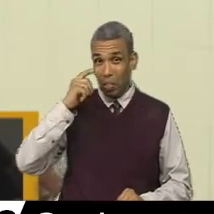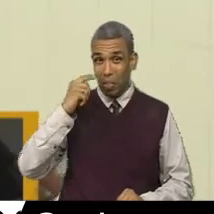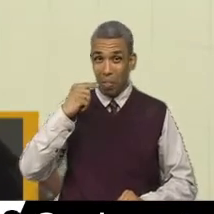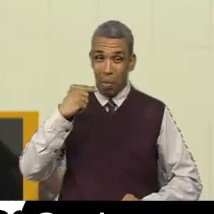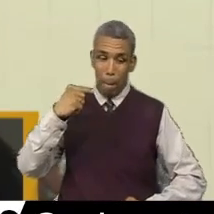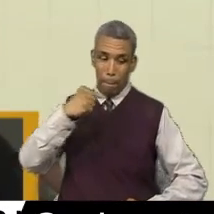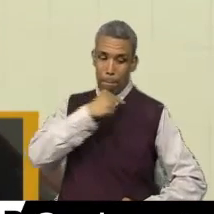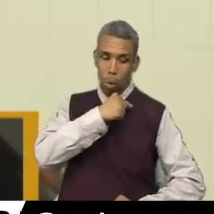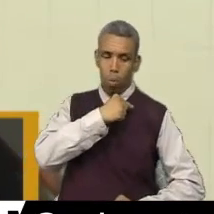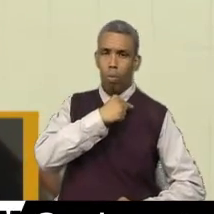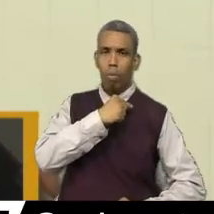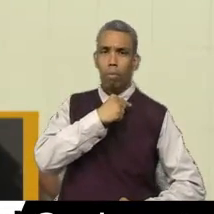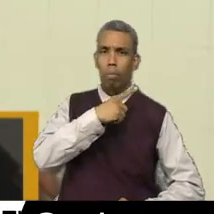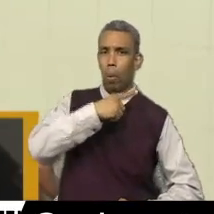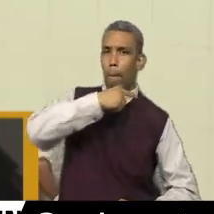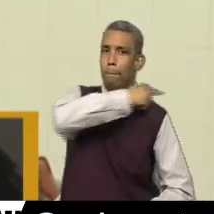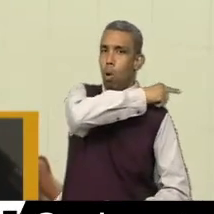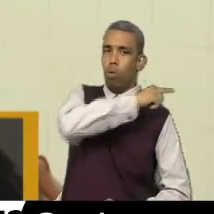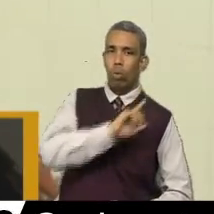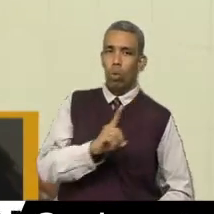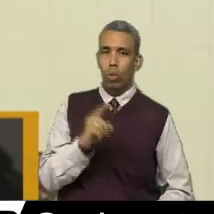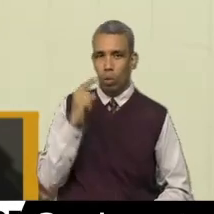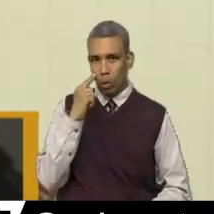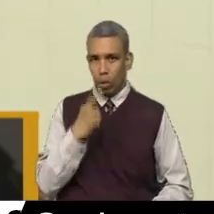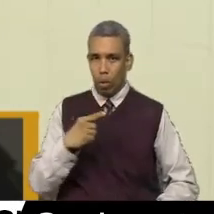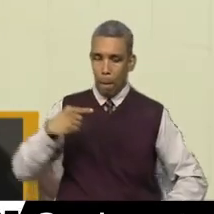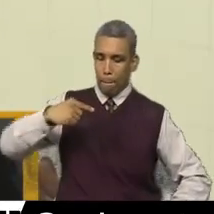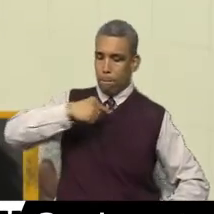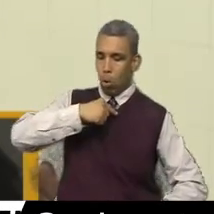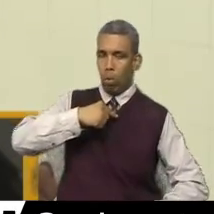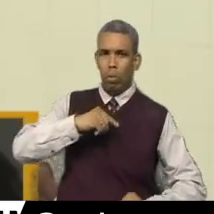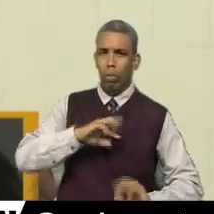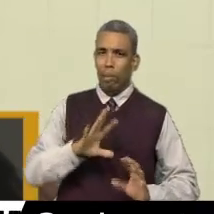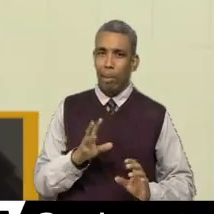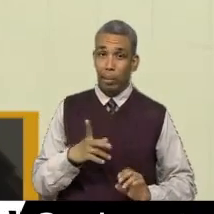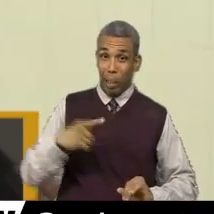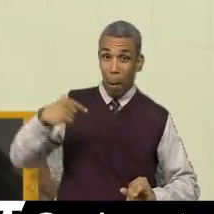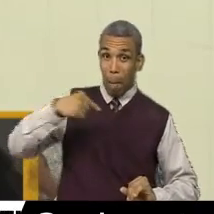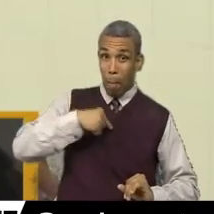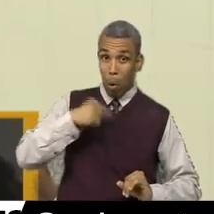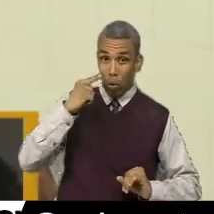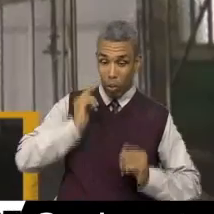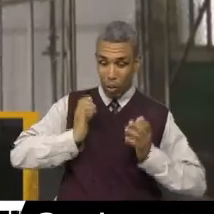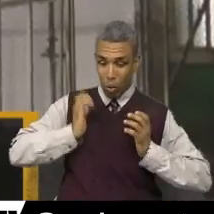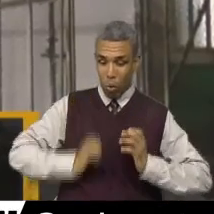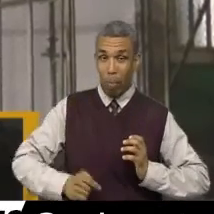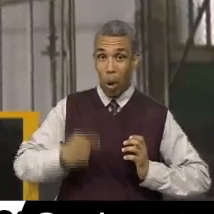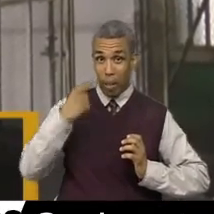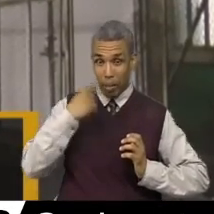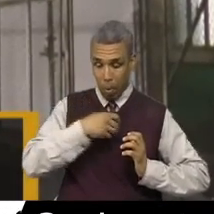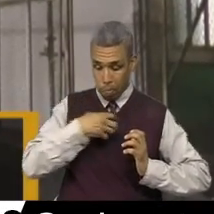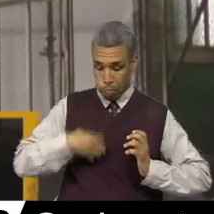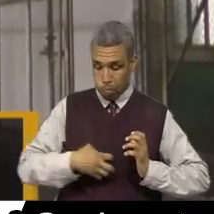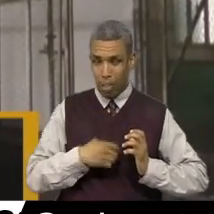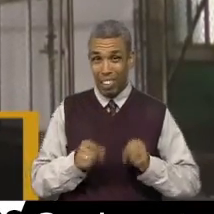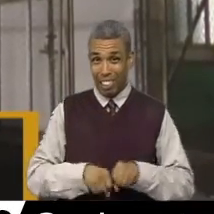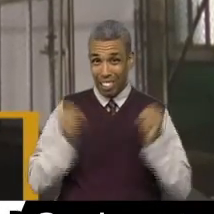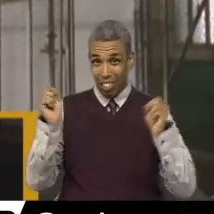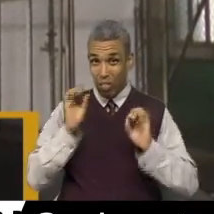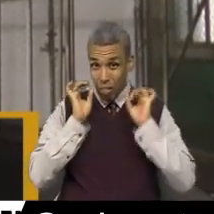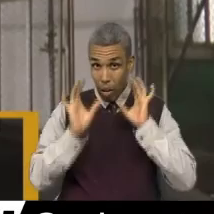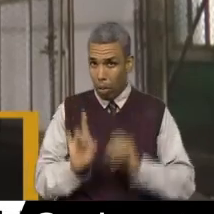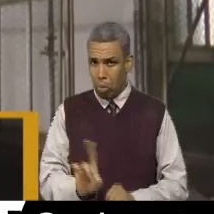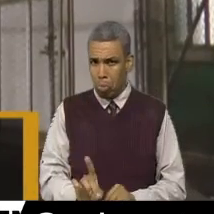salida. No hay ningún compromiso de órganos vitales, paciente con signos vitales estables, se